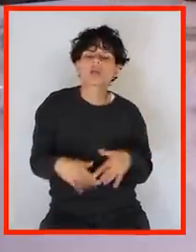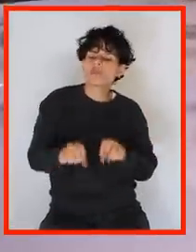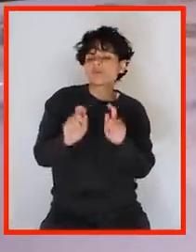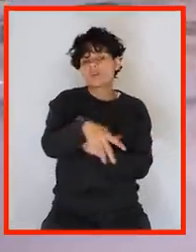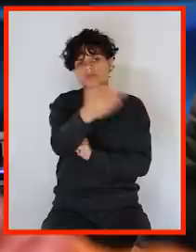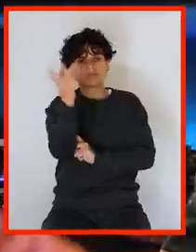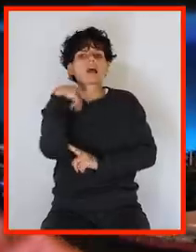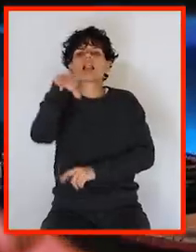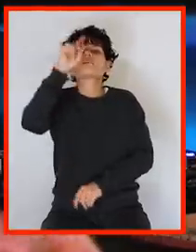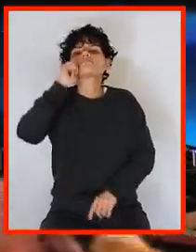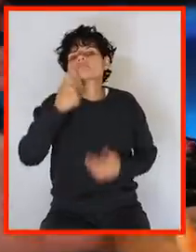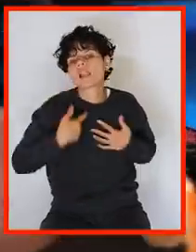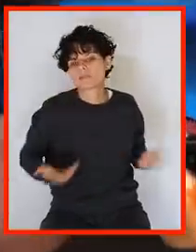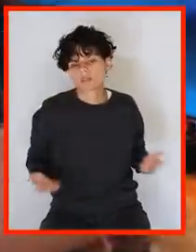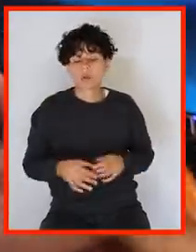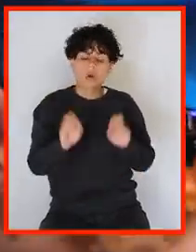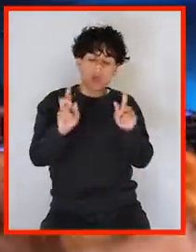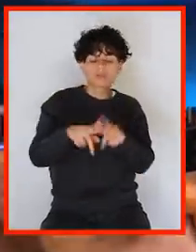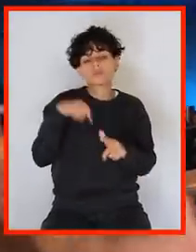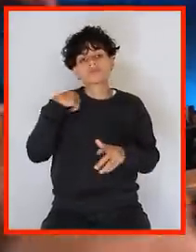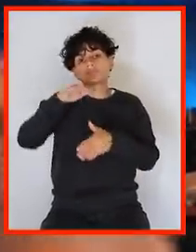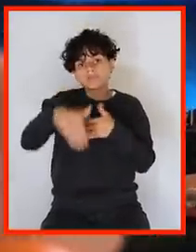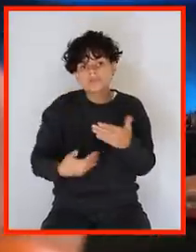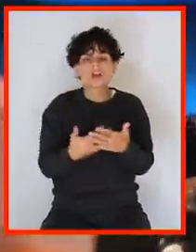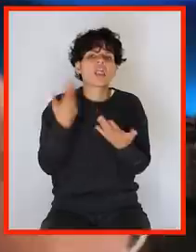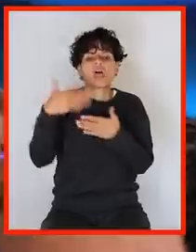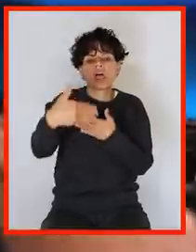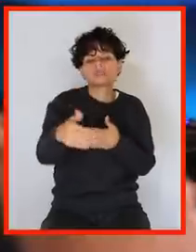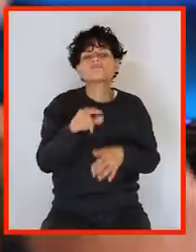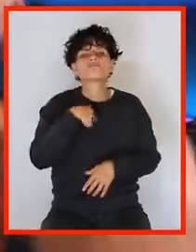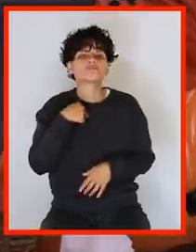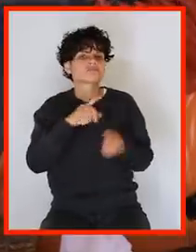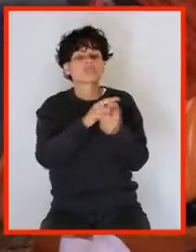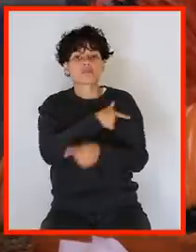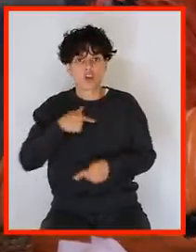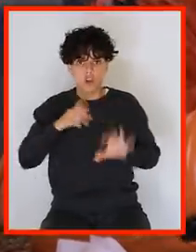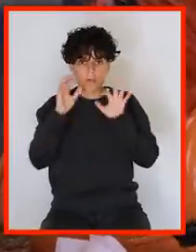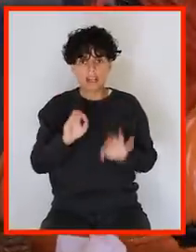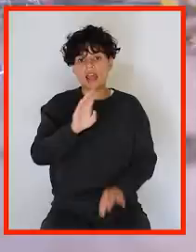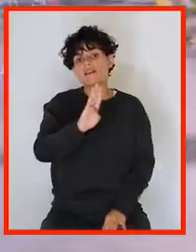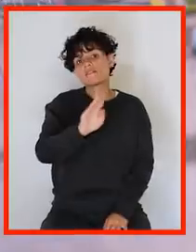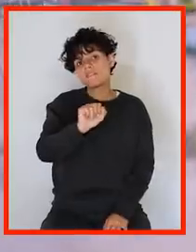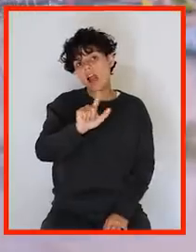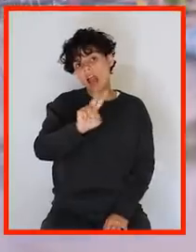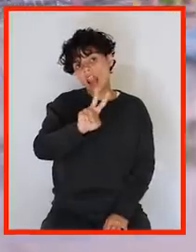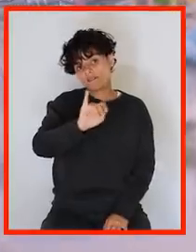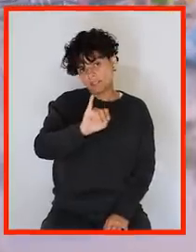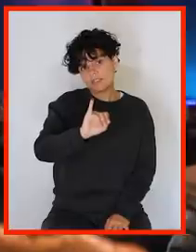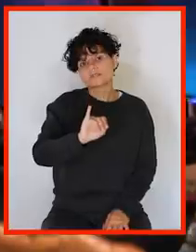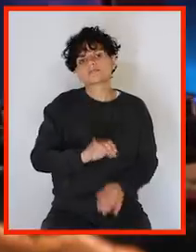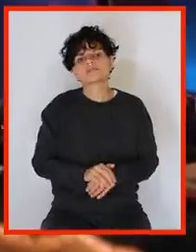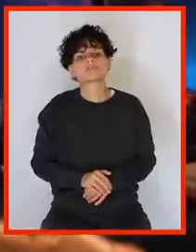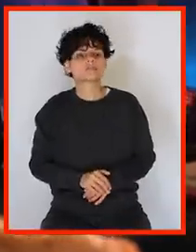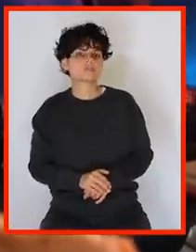Dale, sí, dime así, dale. Que el otro día yo voy y les digo, ya, si es que me voy a poner Barbie. Y sale como un huevo